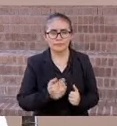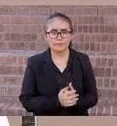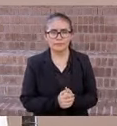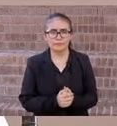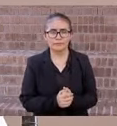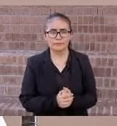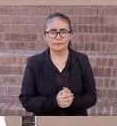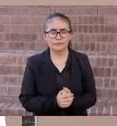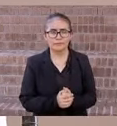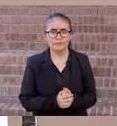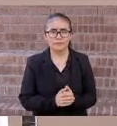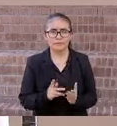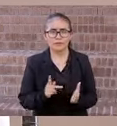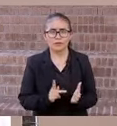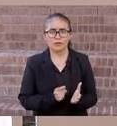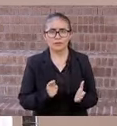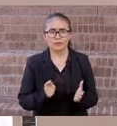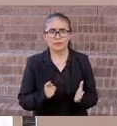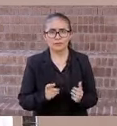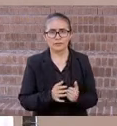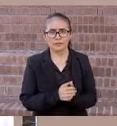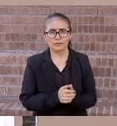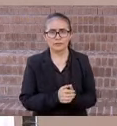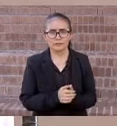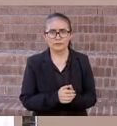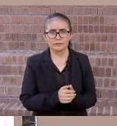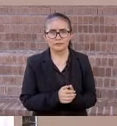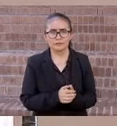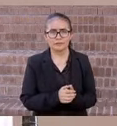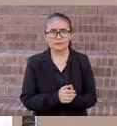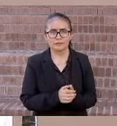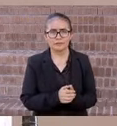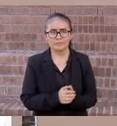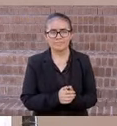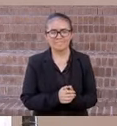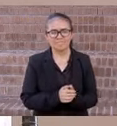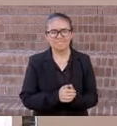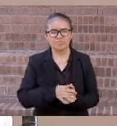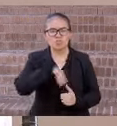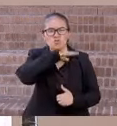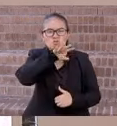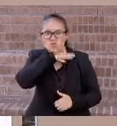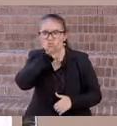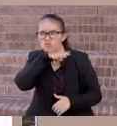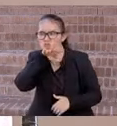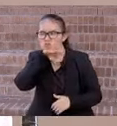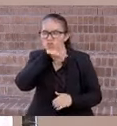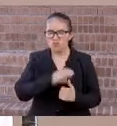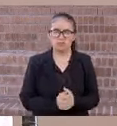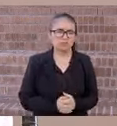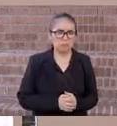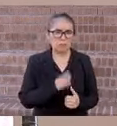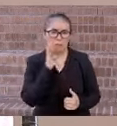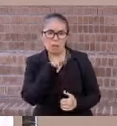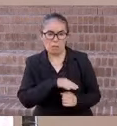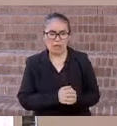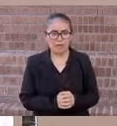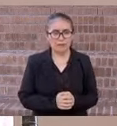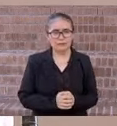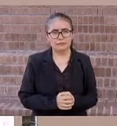se volviera a instaurar un régimen de corrupción de injusticias y de